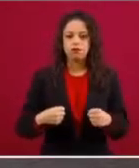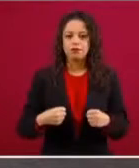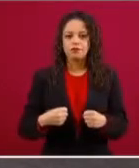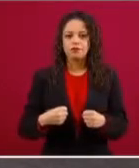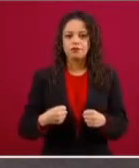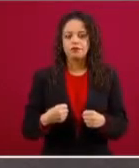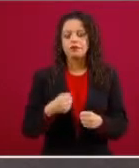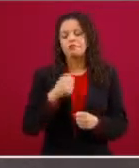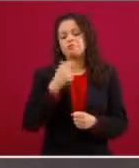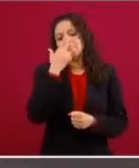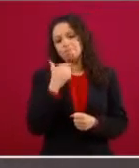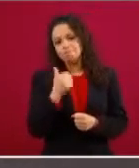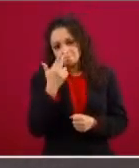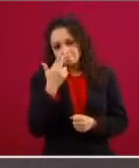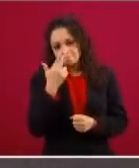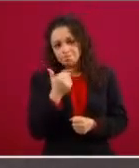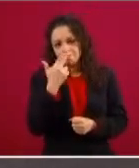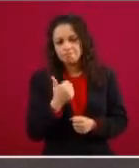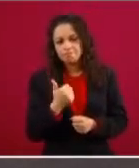diabetes,